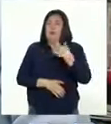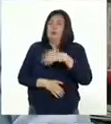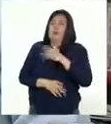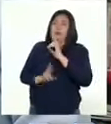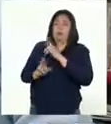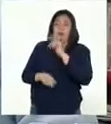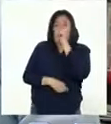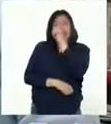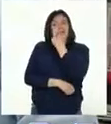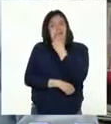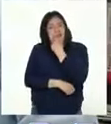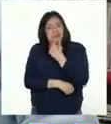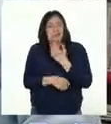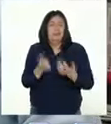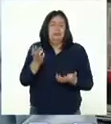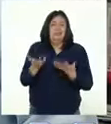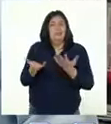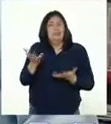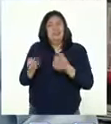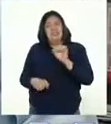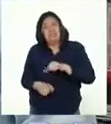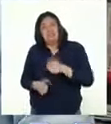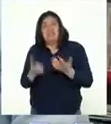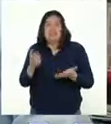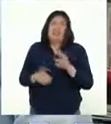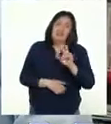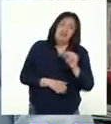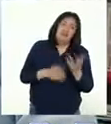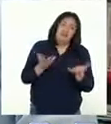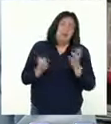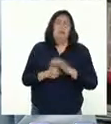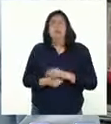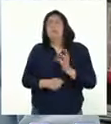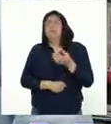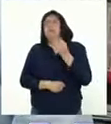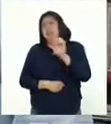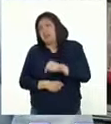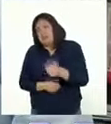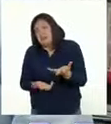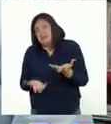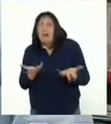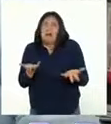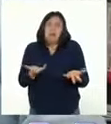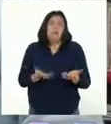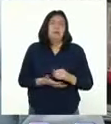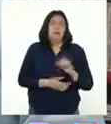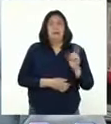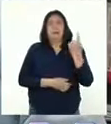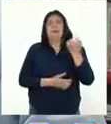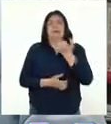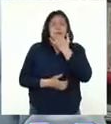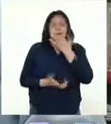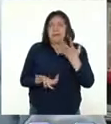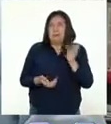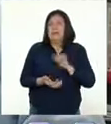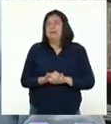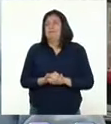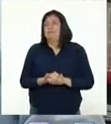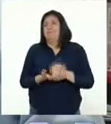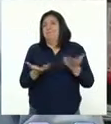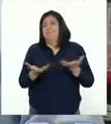compleja. Podríamos decir sí, podríamos decir no. ¿Por qué sí? Bueno, lo primero que sucede es que